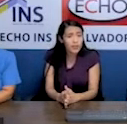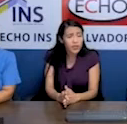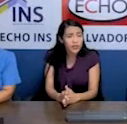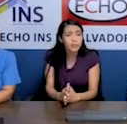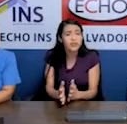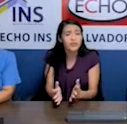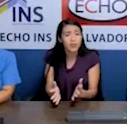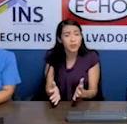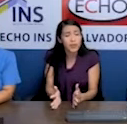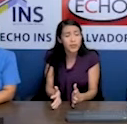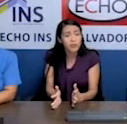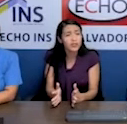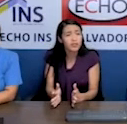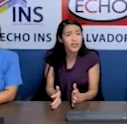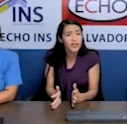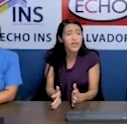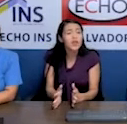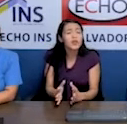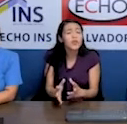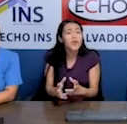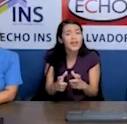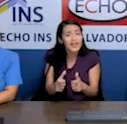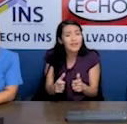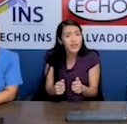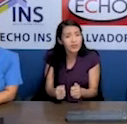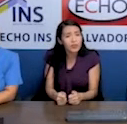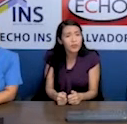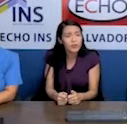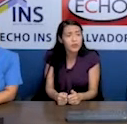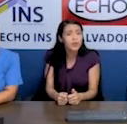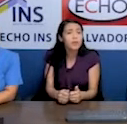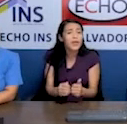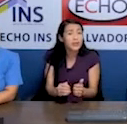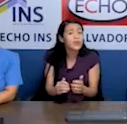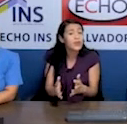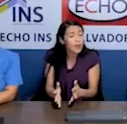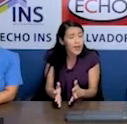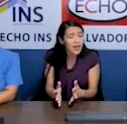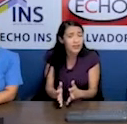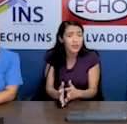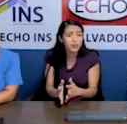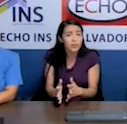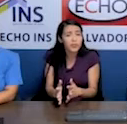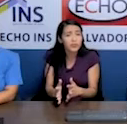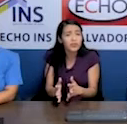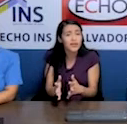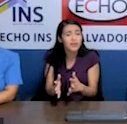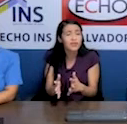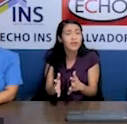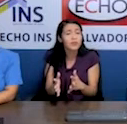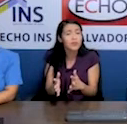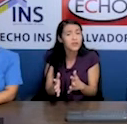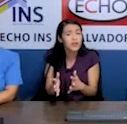de definición y pues estado epiléptico se define como aquel evento convulsivo mayor o igual a 5 minutos